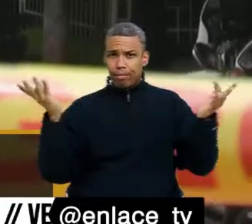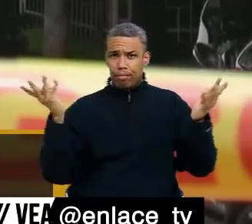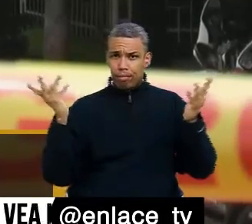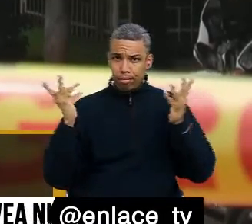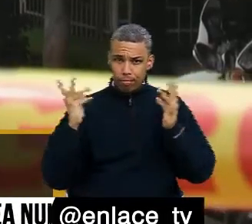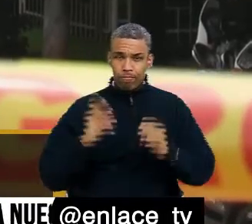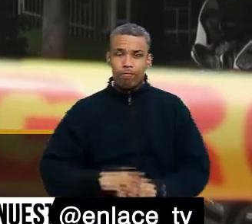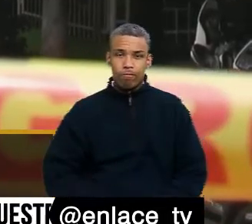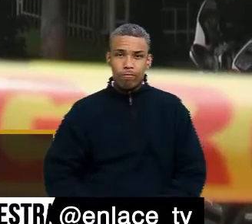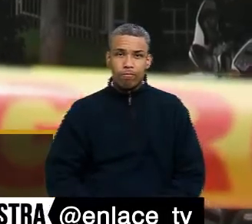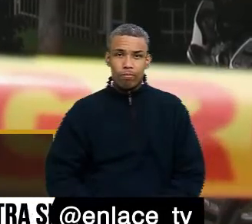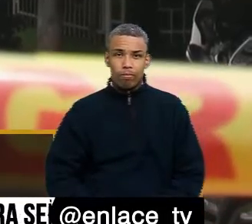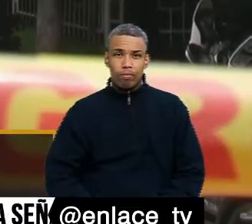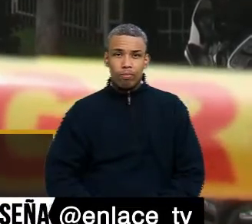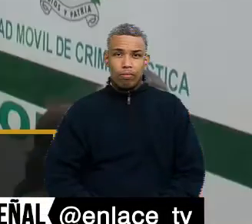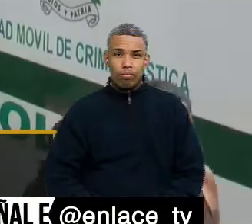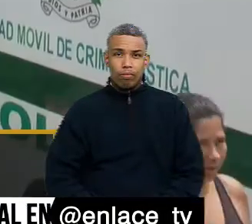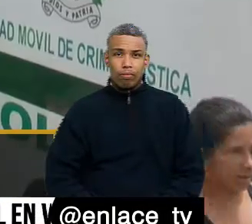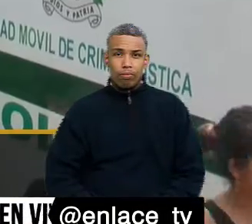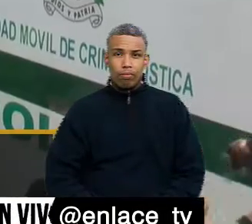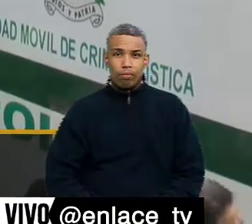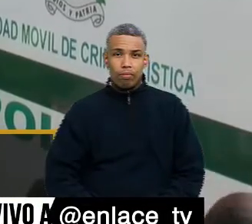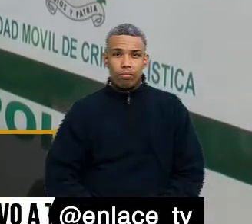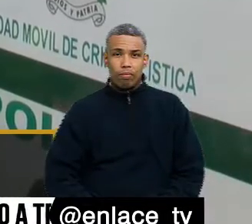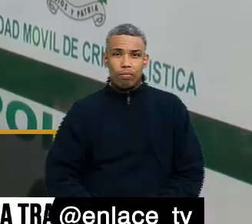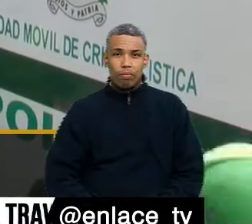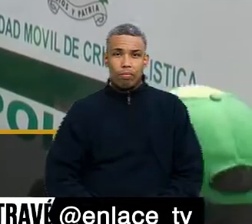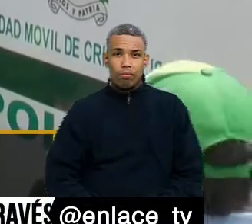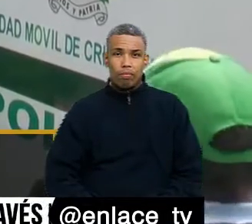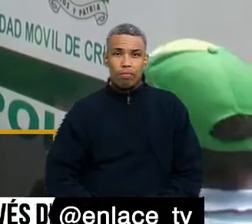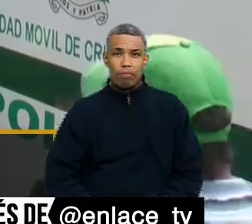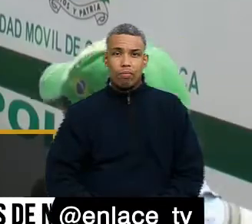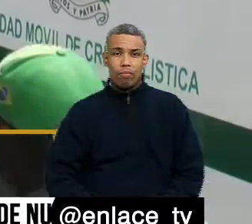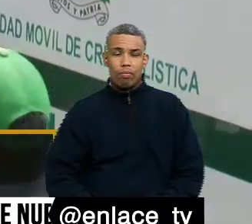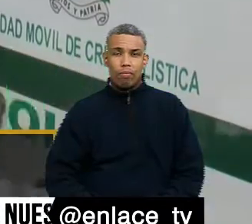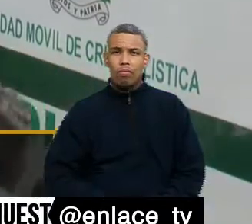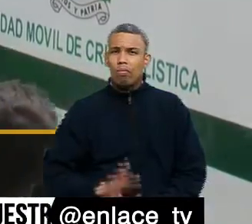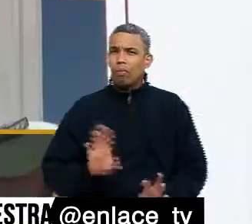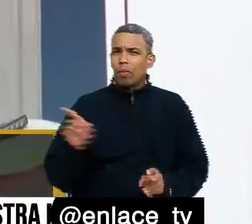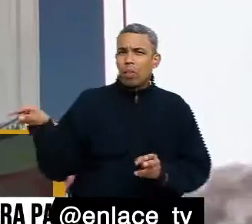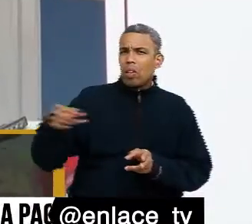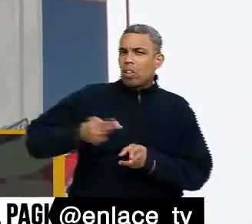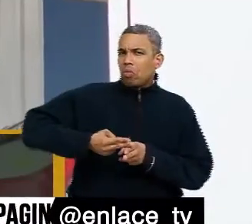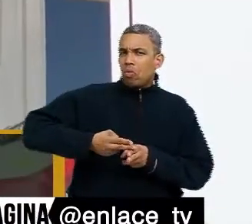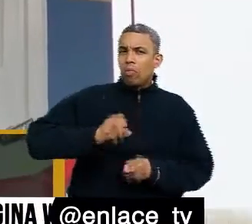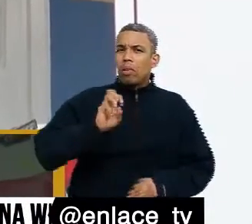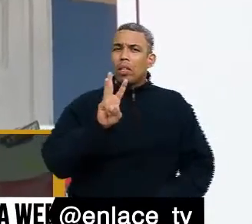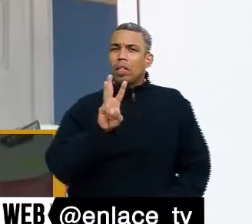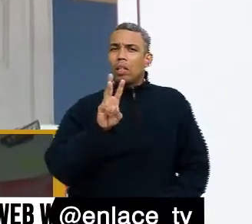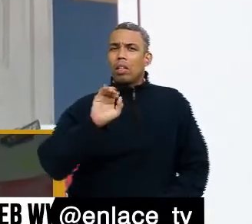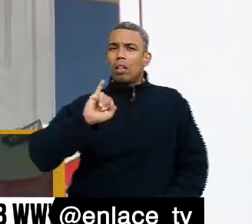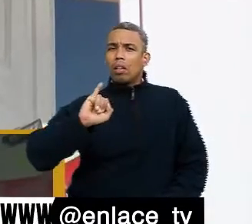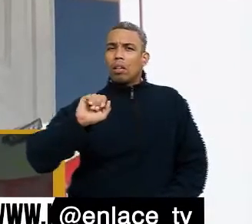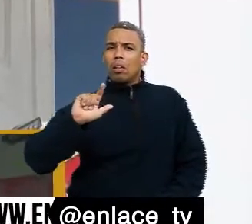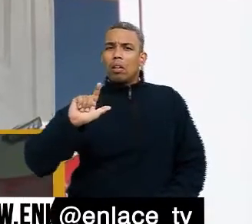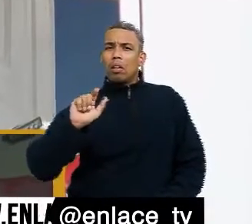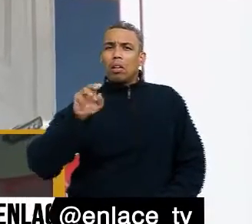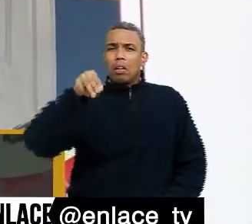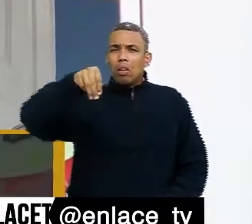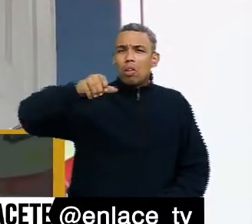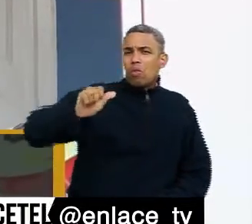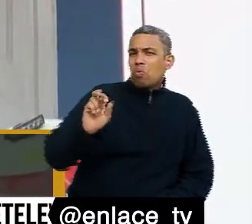violento. De la persona pues tenemos muy pocas referencias, de nombre Wilmar. Extraoficialmente se nos ha dicho que